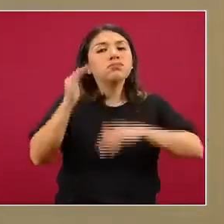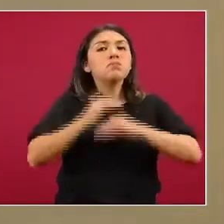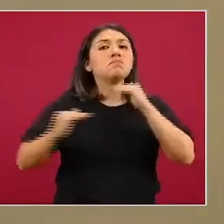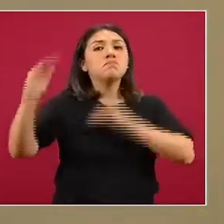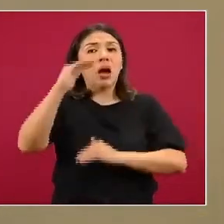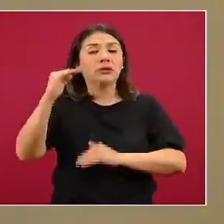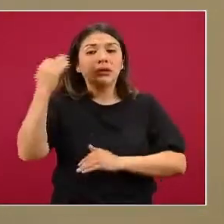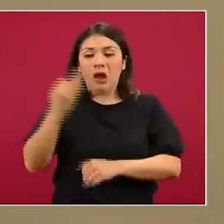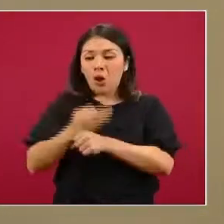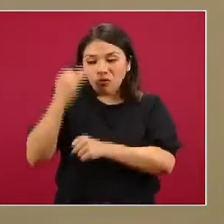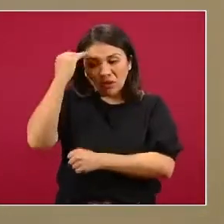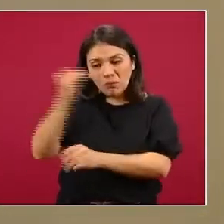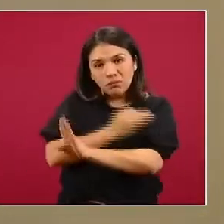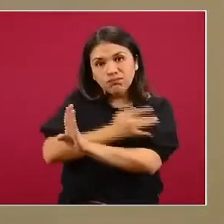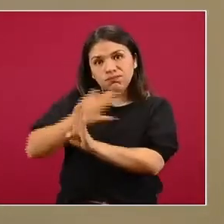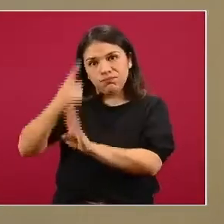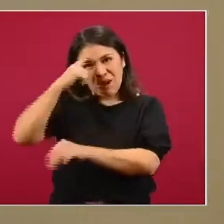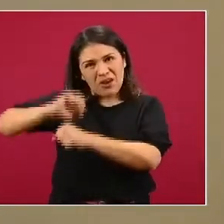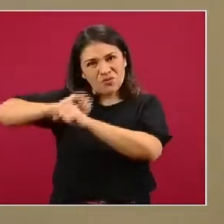pandemia.